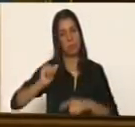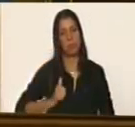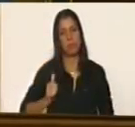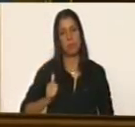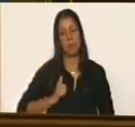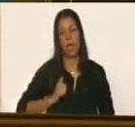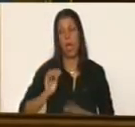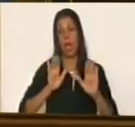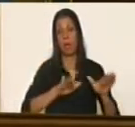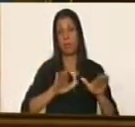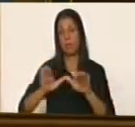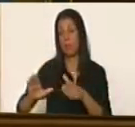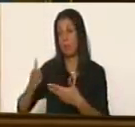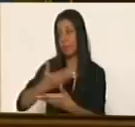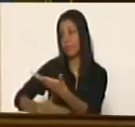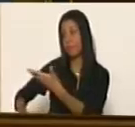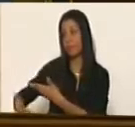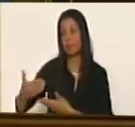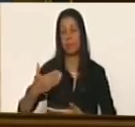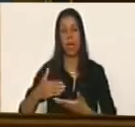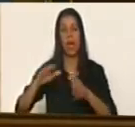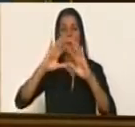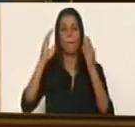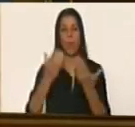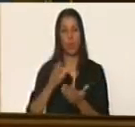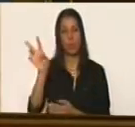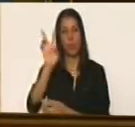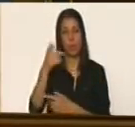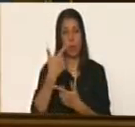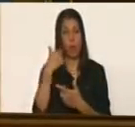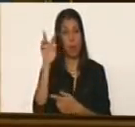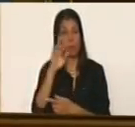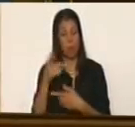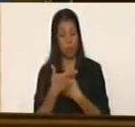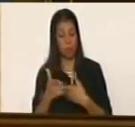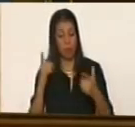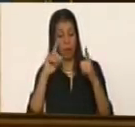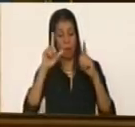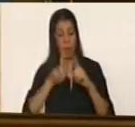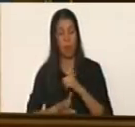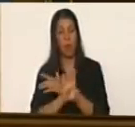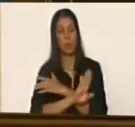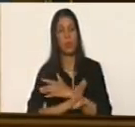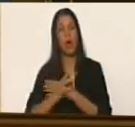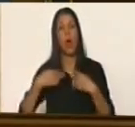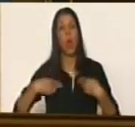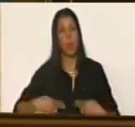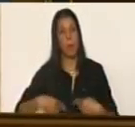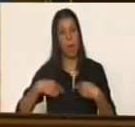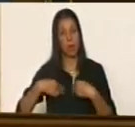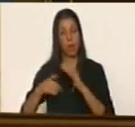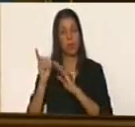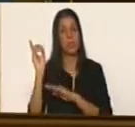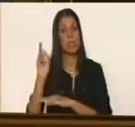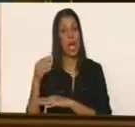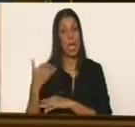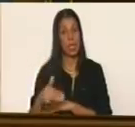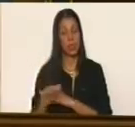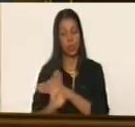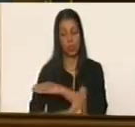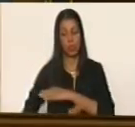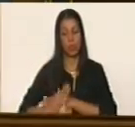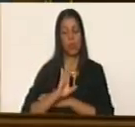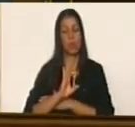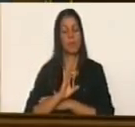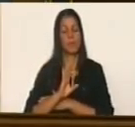solidaridad, integridad territorial, bien común y permanencia de los derechos humanos, considerando